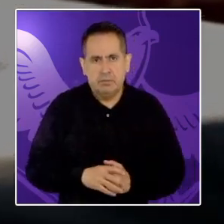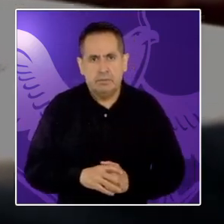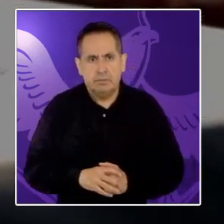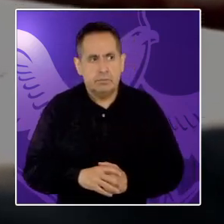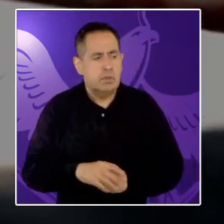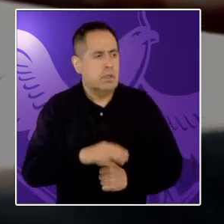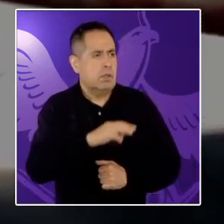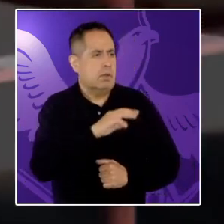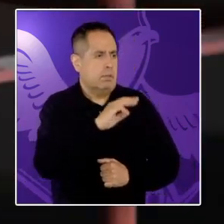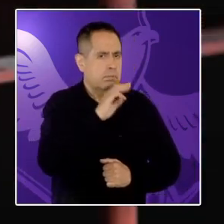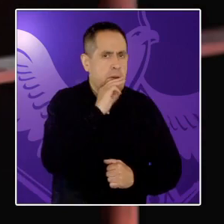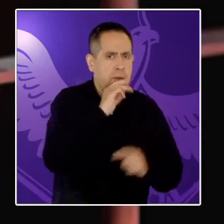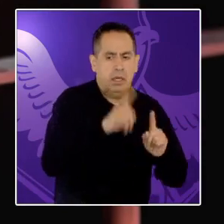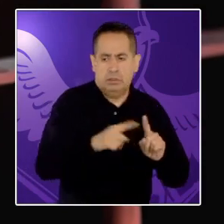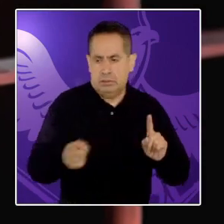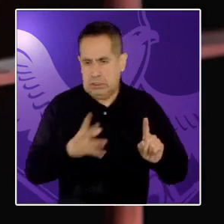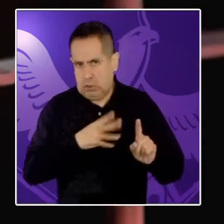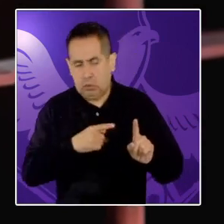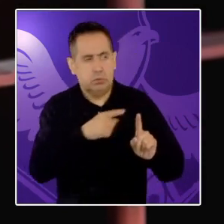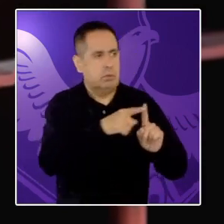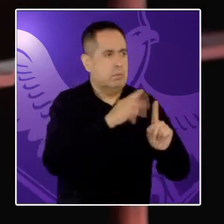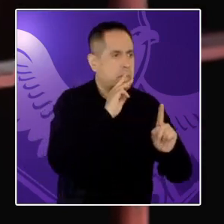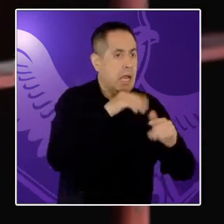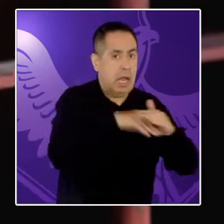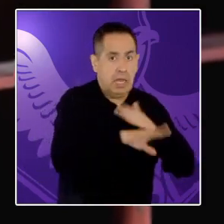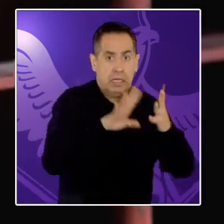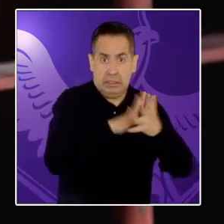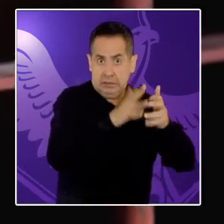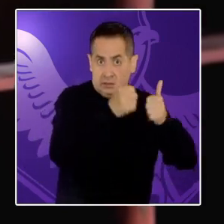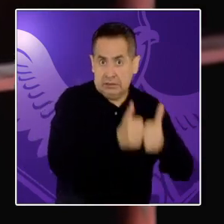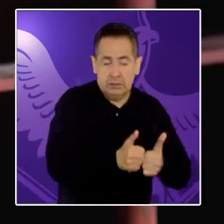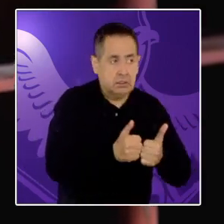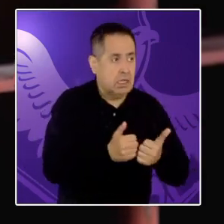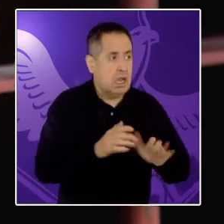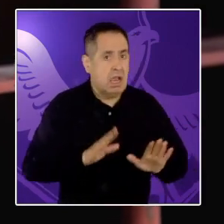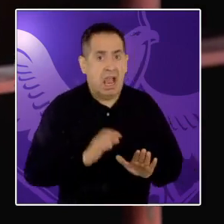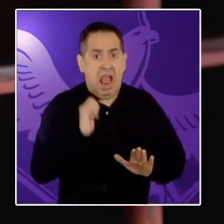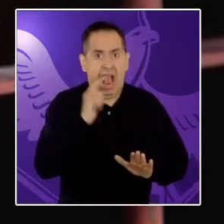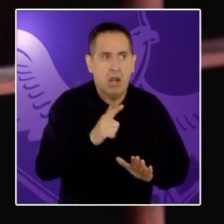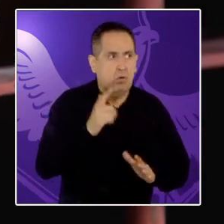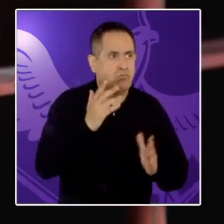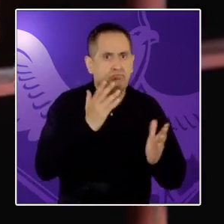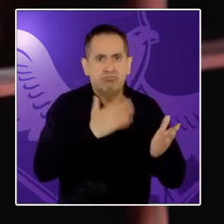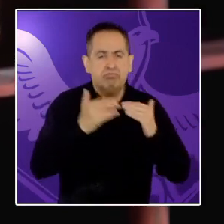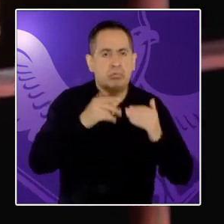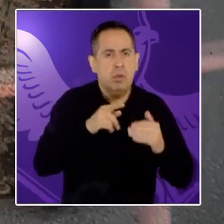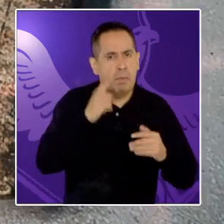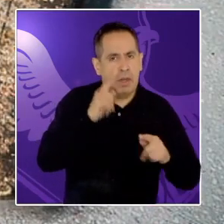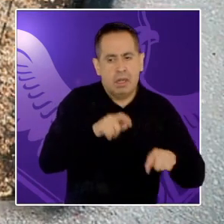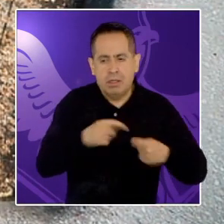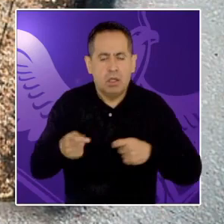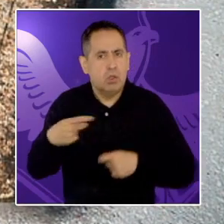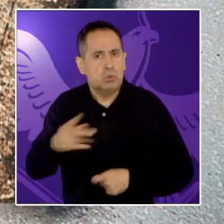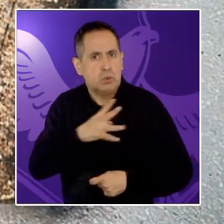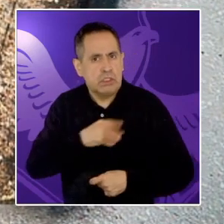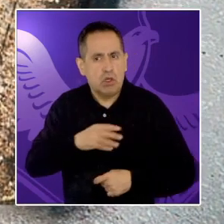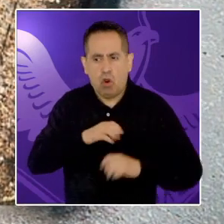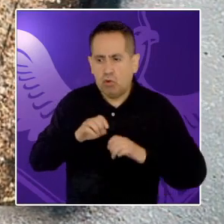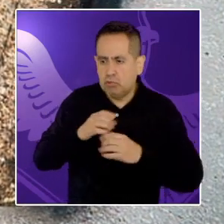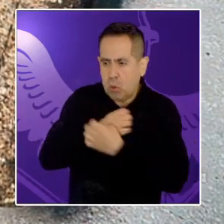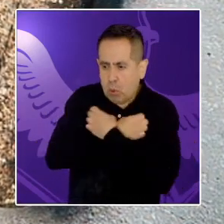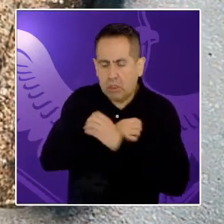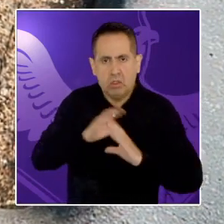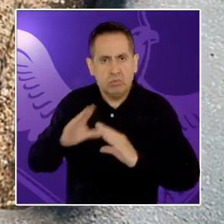en prisión no cuentan con las condiciones adecuadas para garantizar el desarrollo y el derecho de sus hijos e hijas a la educación o a la